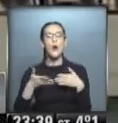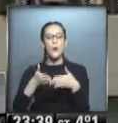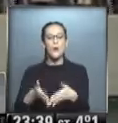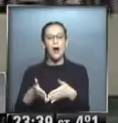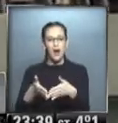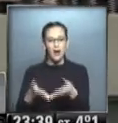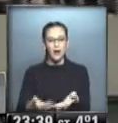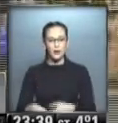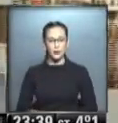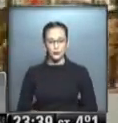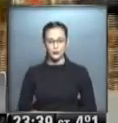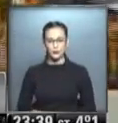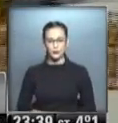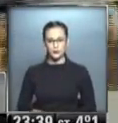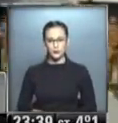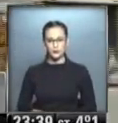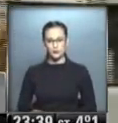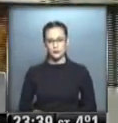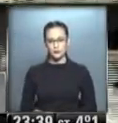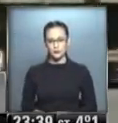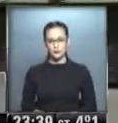único paso limítrofe.